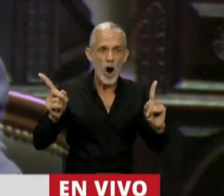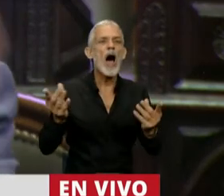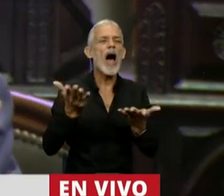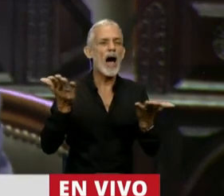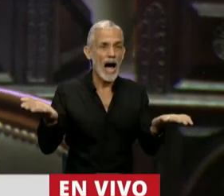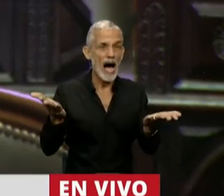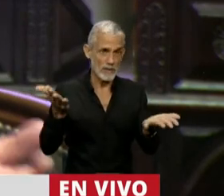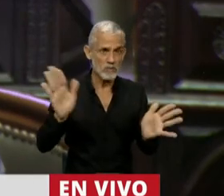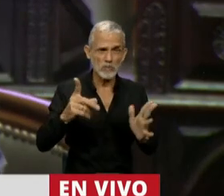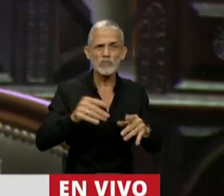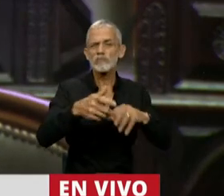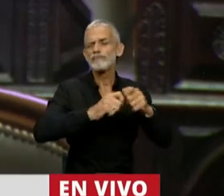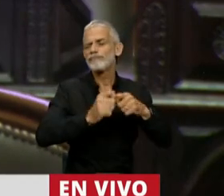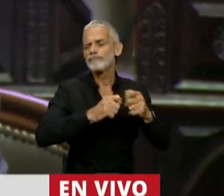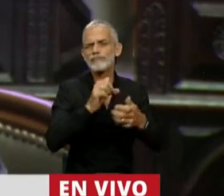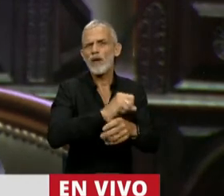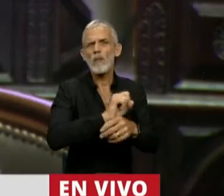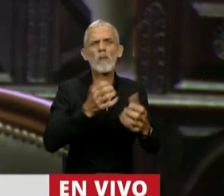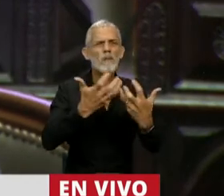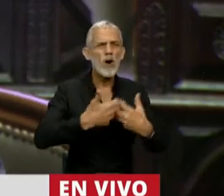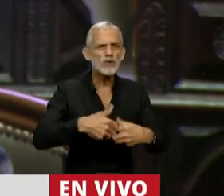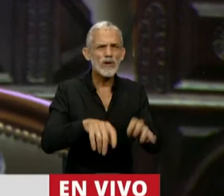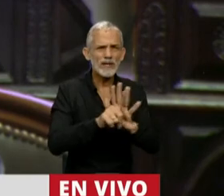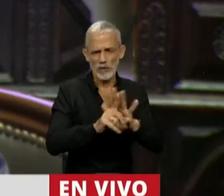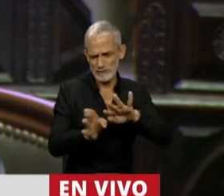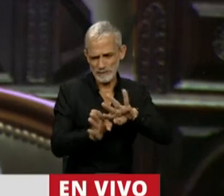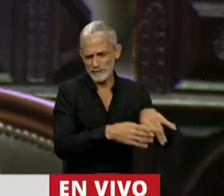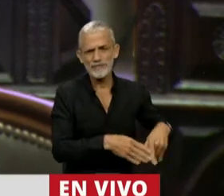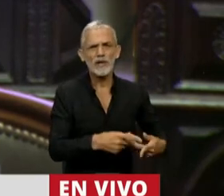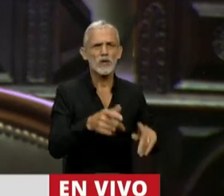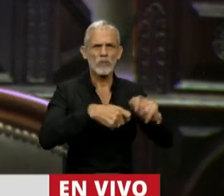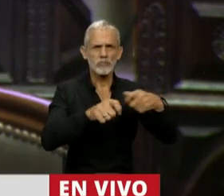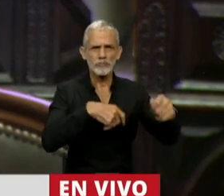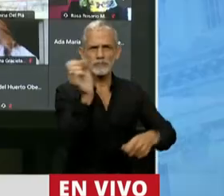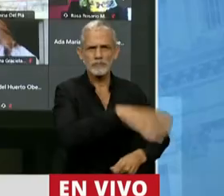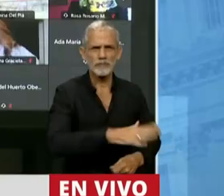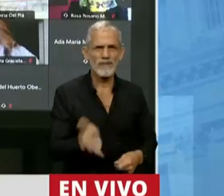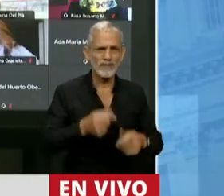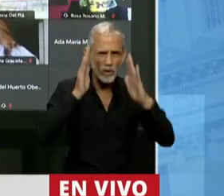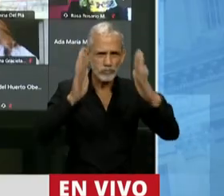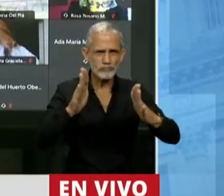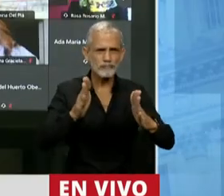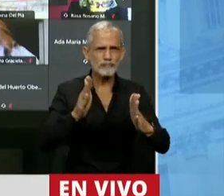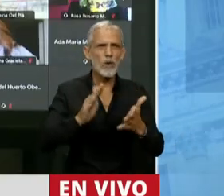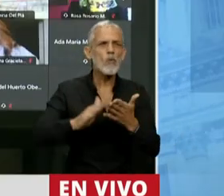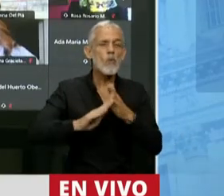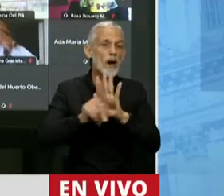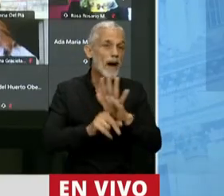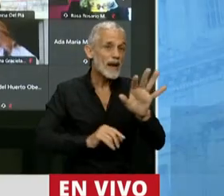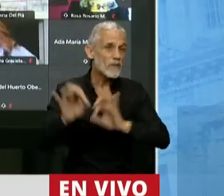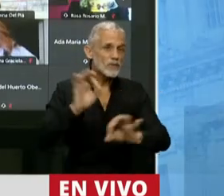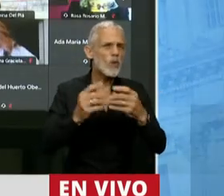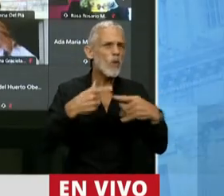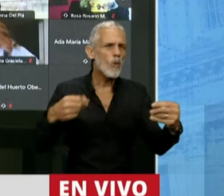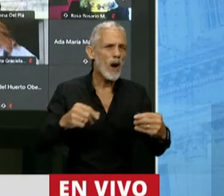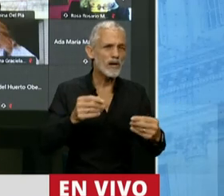entonces tiremos este proyecto de ley que viola la Constitución de cabo a rabo, tirémoslo a la basura y dediquémonos a proyectar una nueva